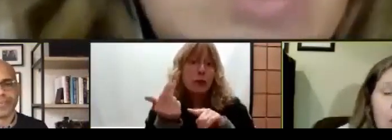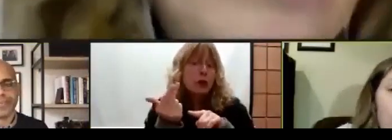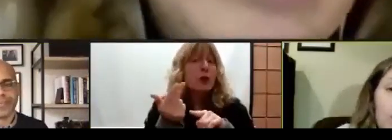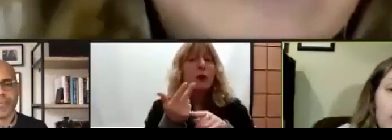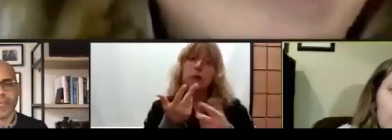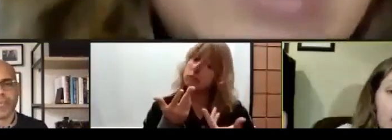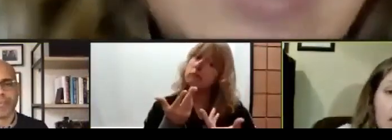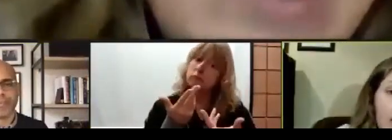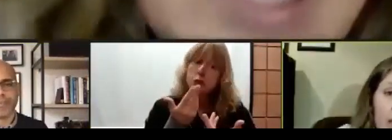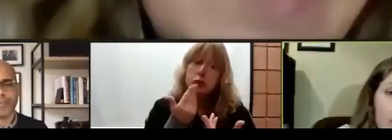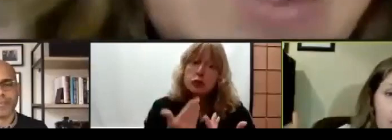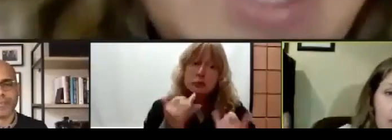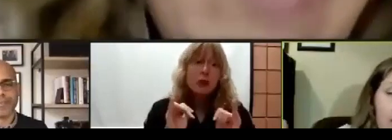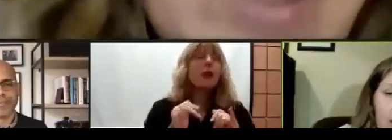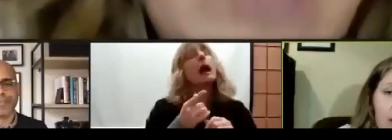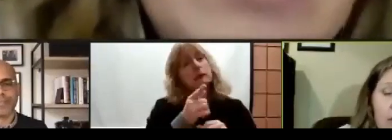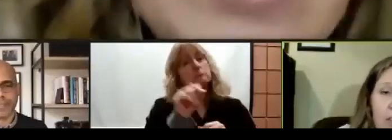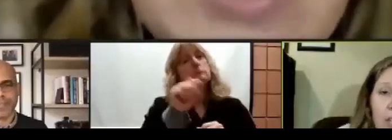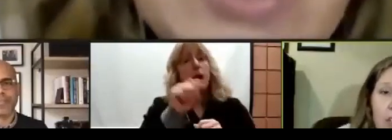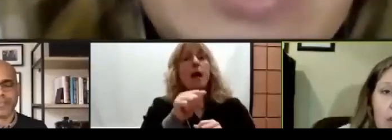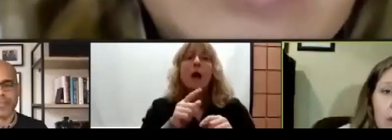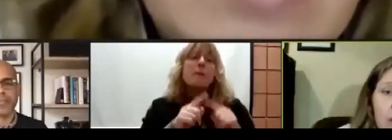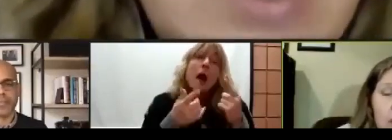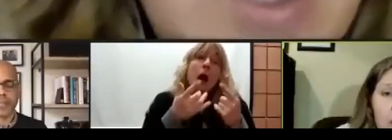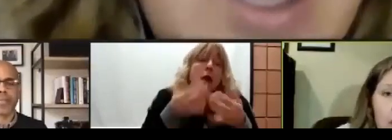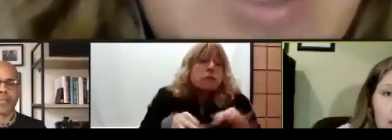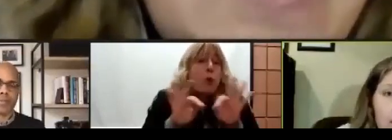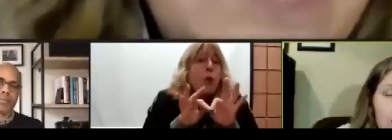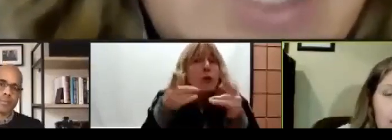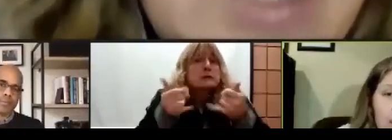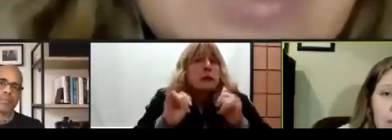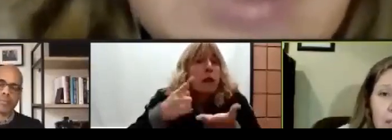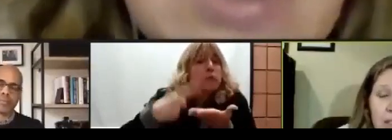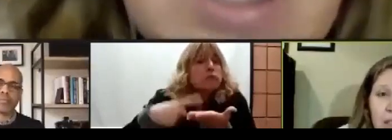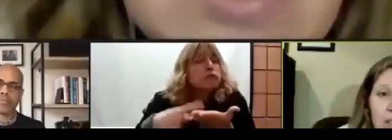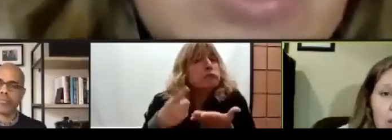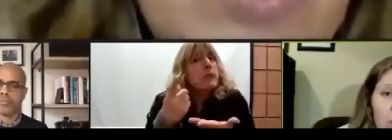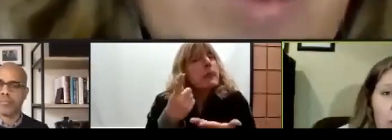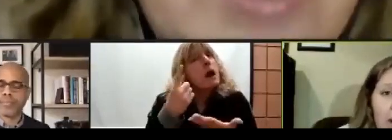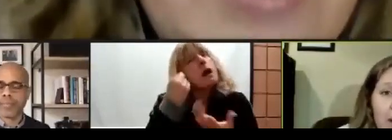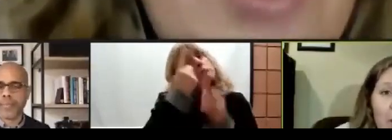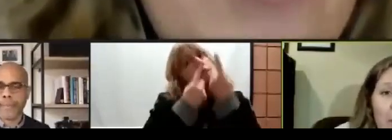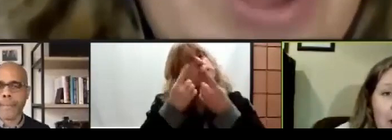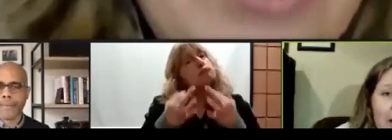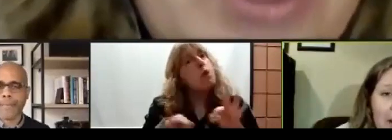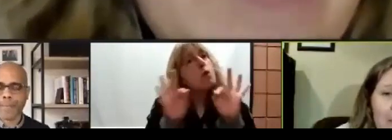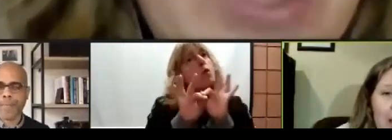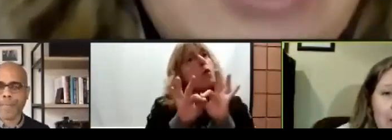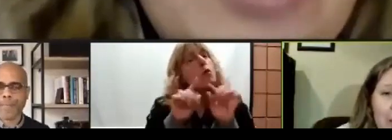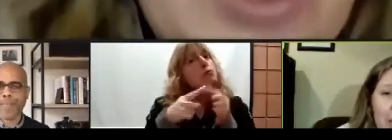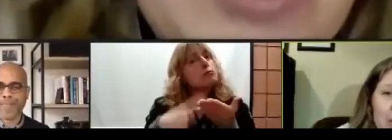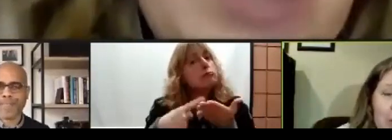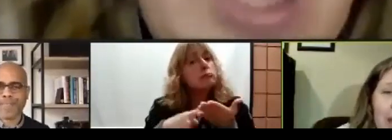ahí que se va a hacer y sí no a lo mejor vas a subir de